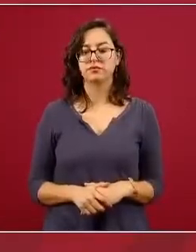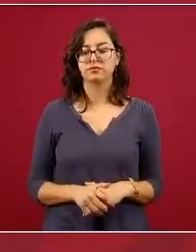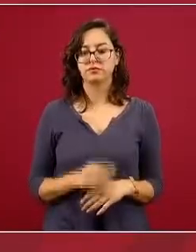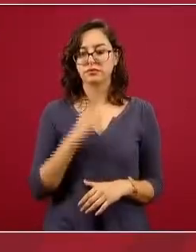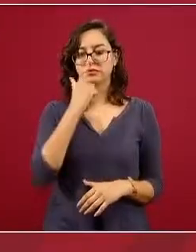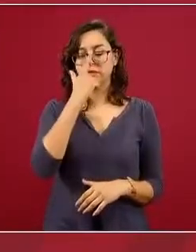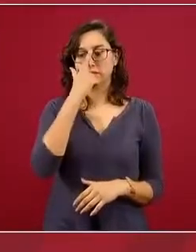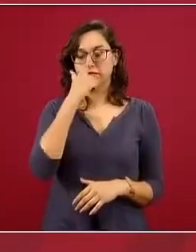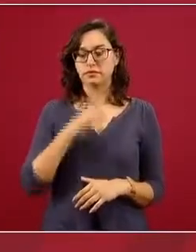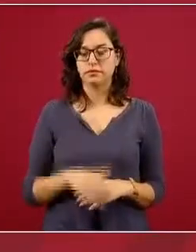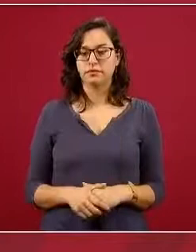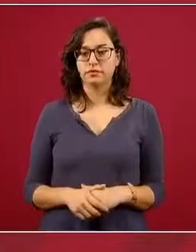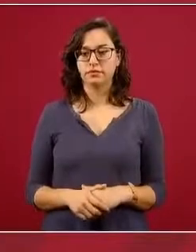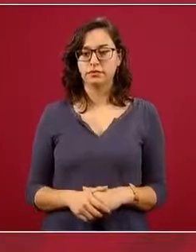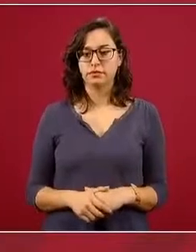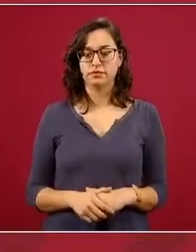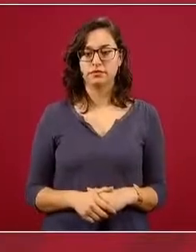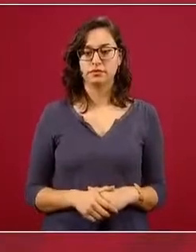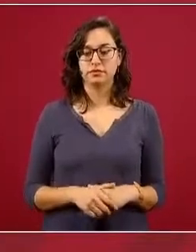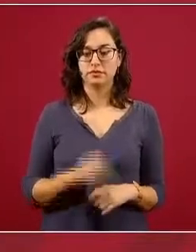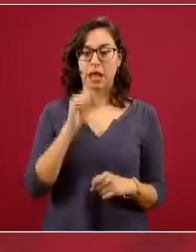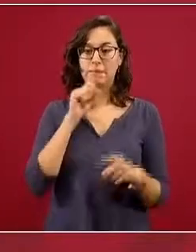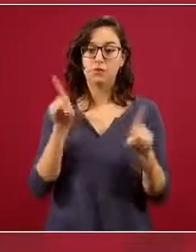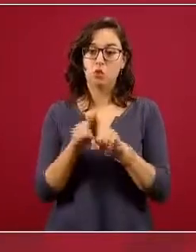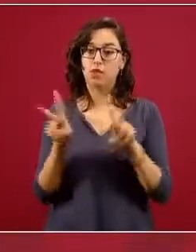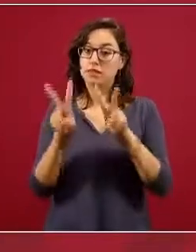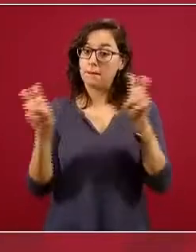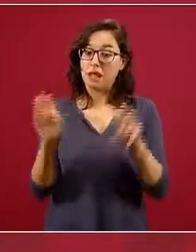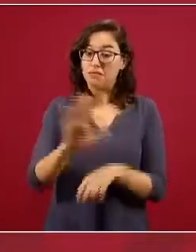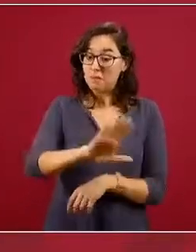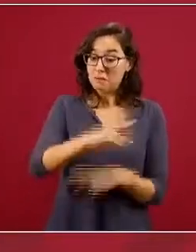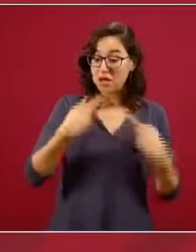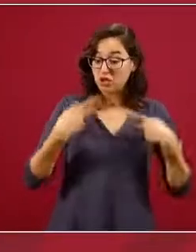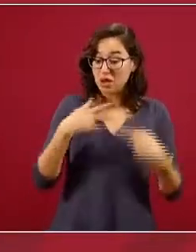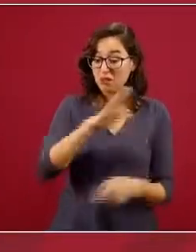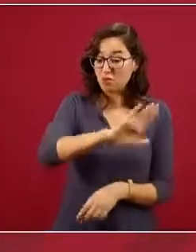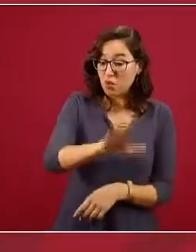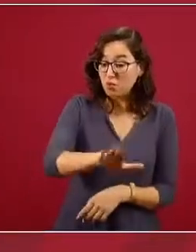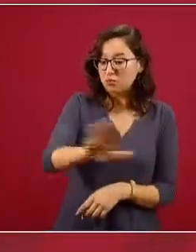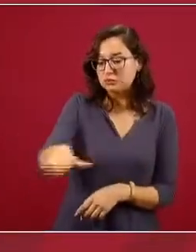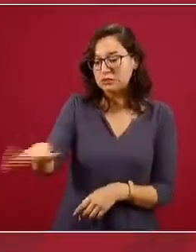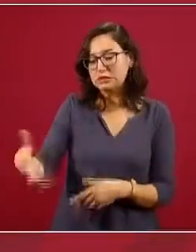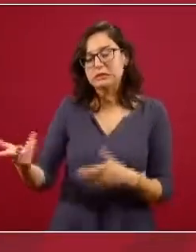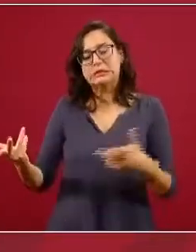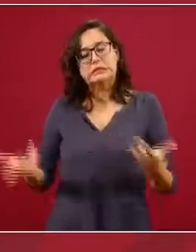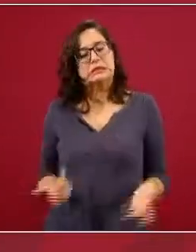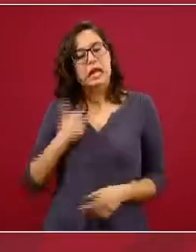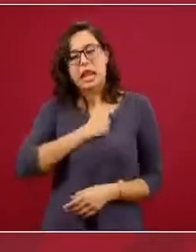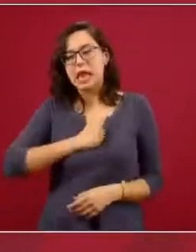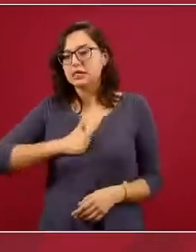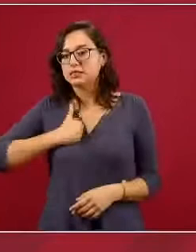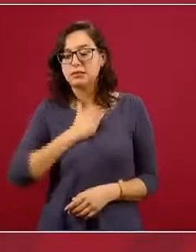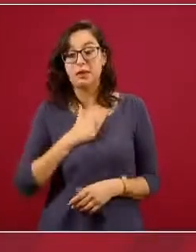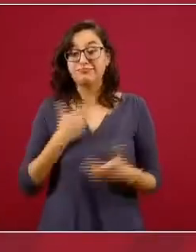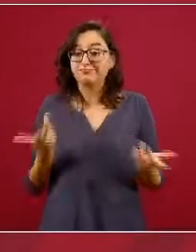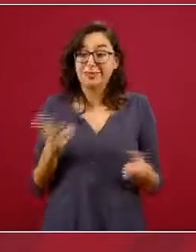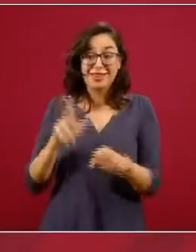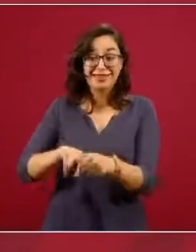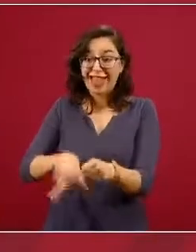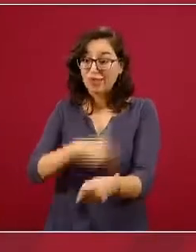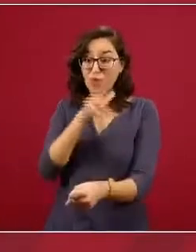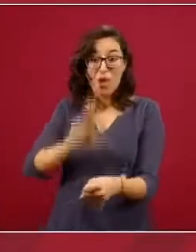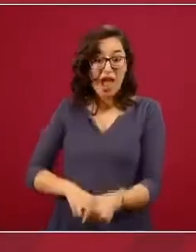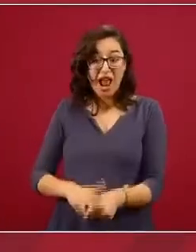Tenemos también, desde luego, la mortalidad. Es siempre muy lamentable que cualquier fenómeno natural, como es una